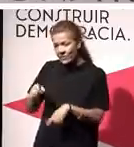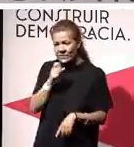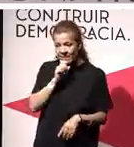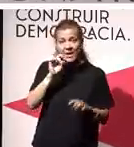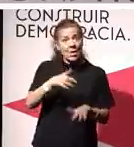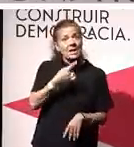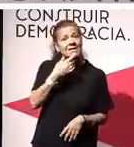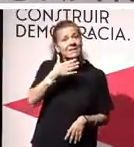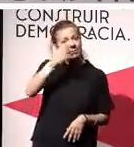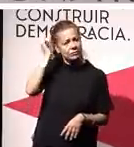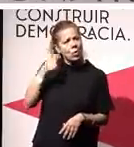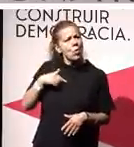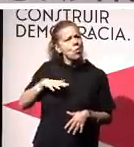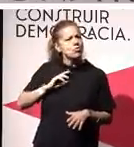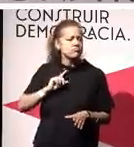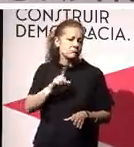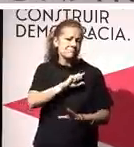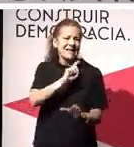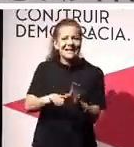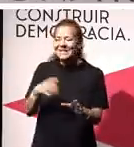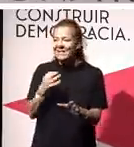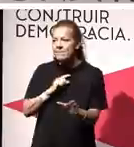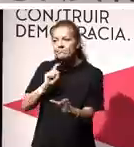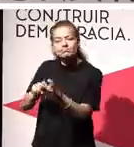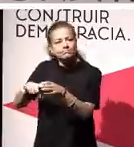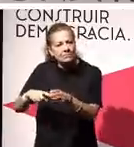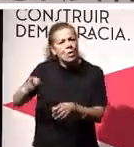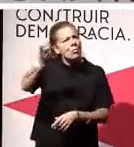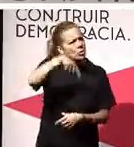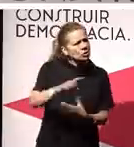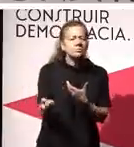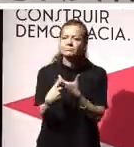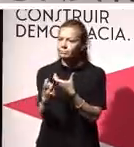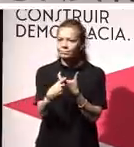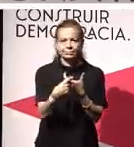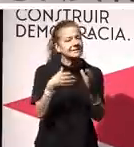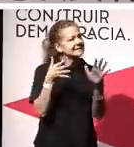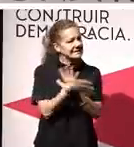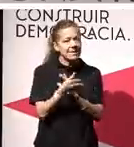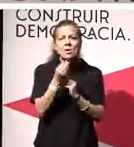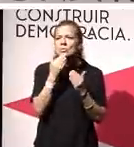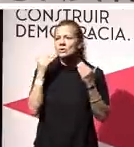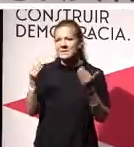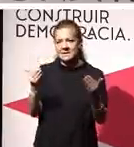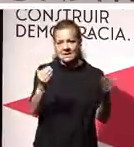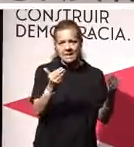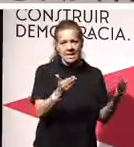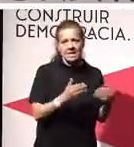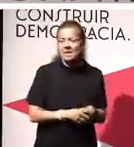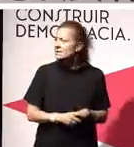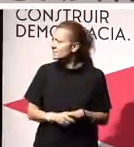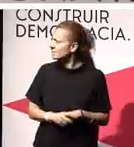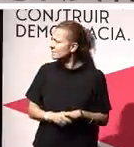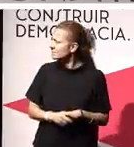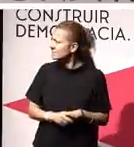Pablo Iglesias, un militante tiene que estar allí donde más falta hace. Habéis estado donde más falta hacía, compañeros y compañeras. Muchísimas gracias. Habéis